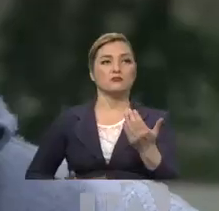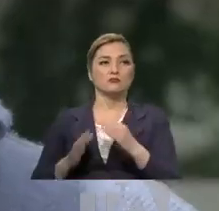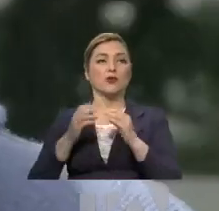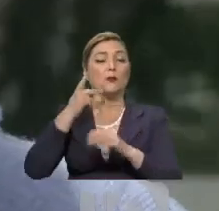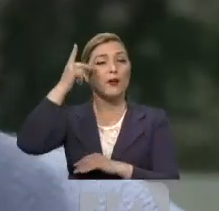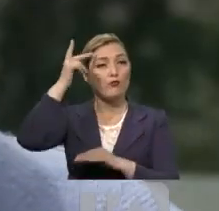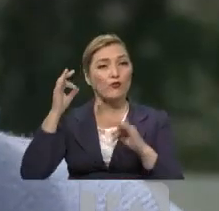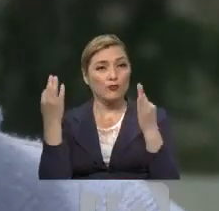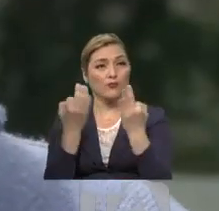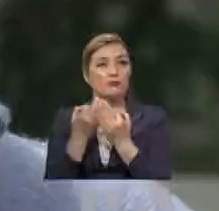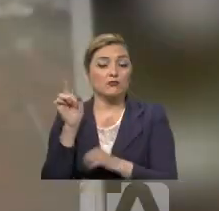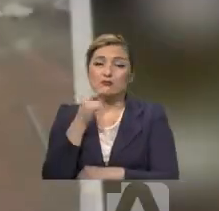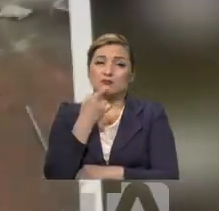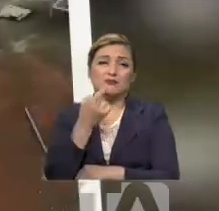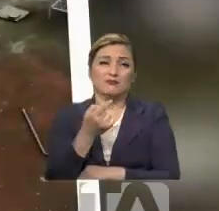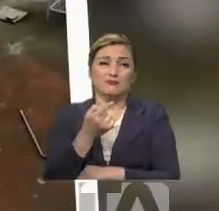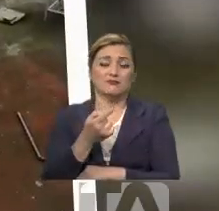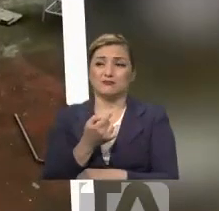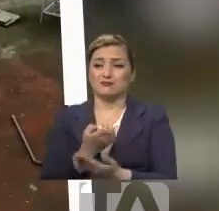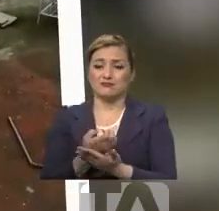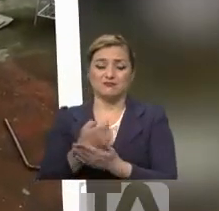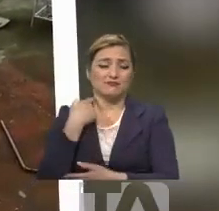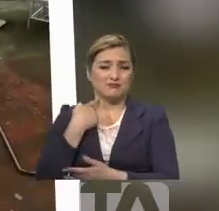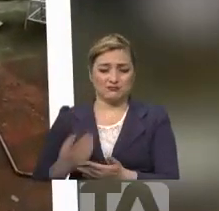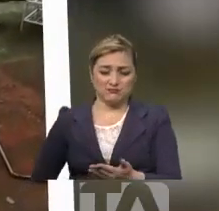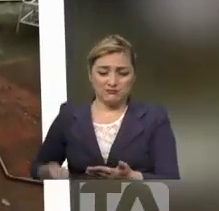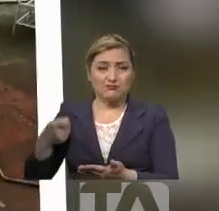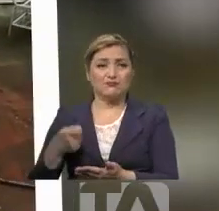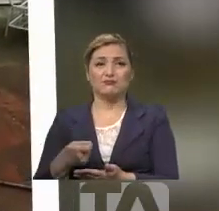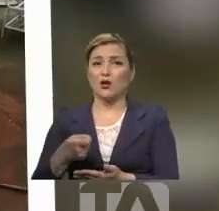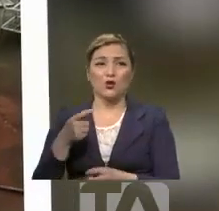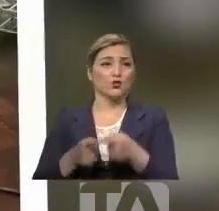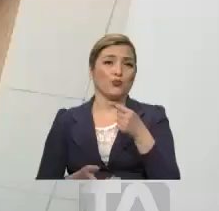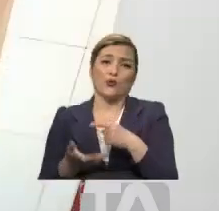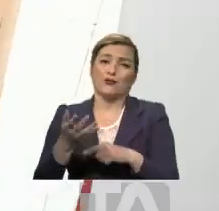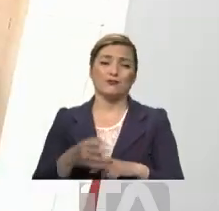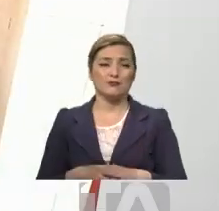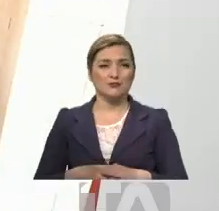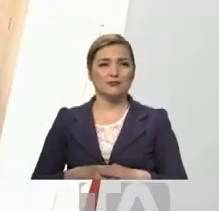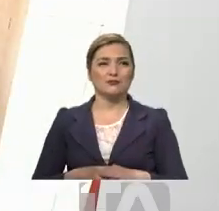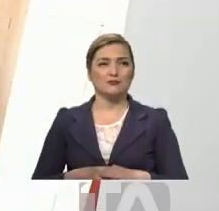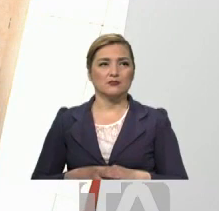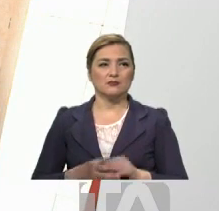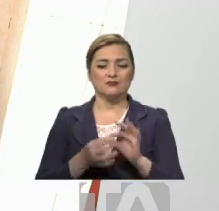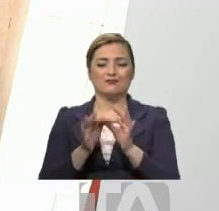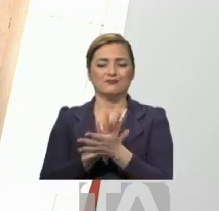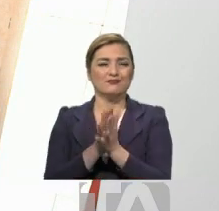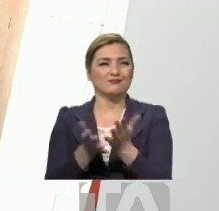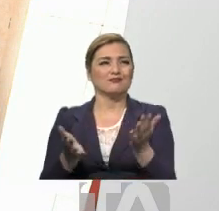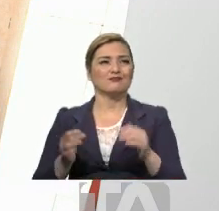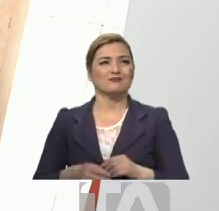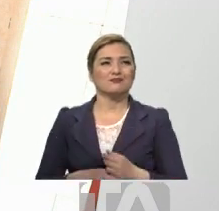Comité de Padres de Familia, quien dice que es inaceptable que pese a la condición en la que se encuentra ese ese plantel no se haya tomado